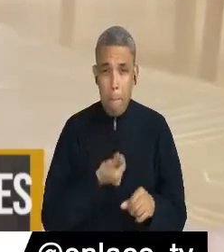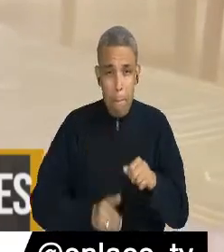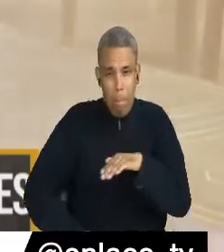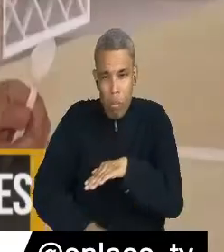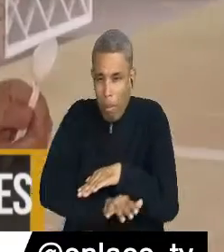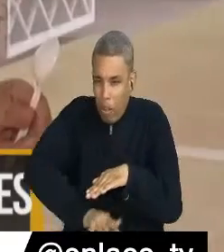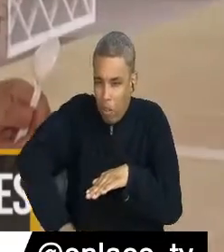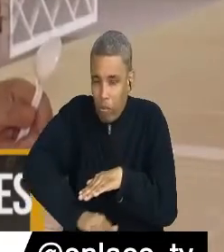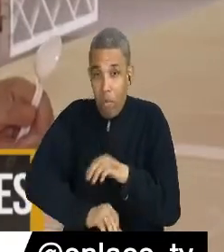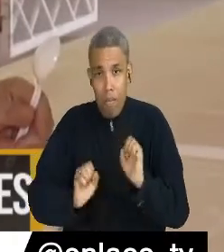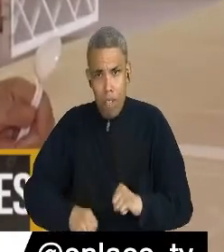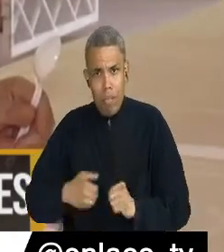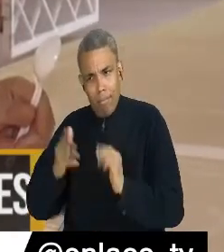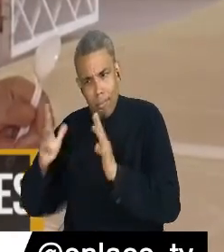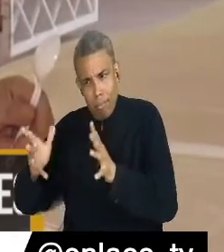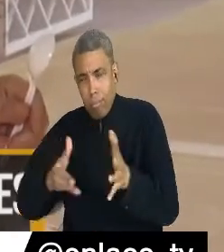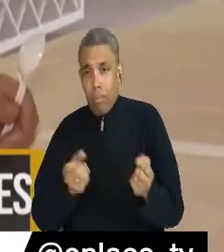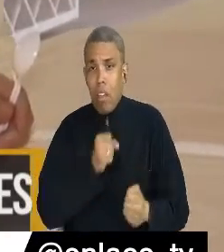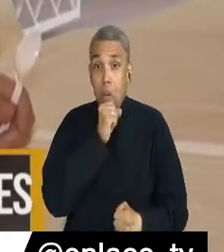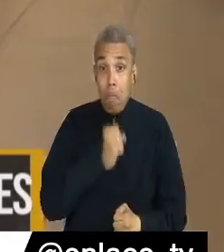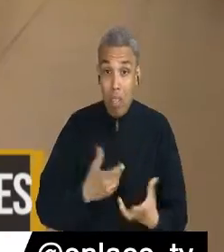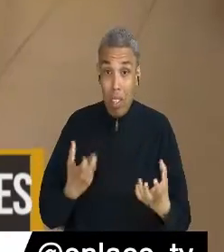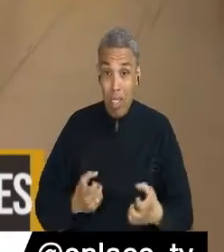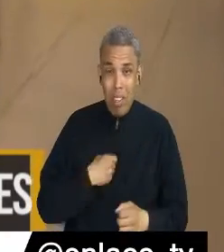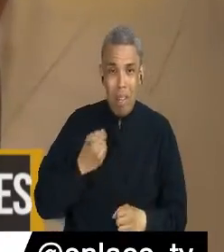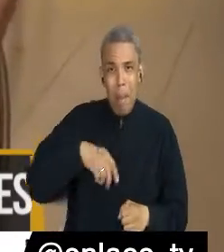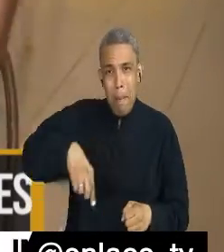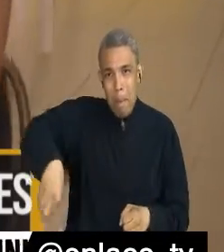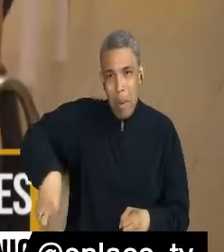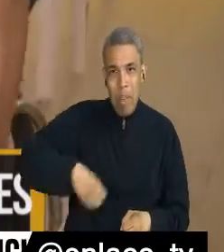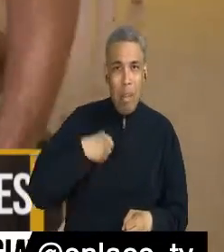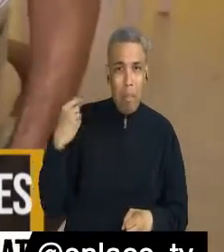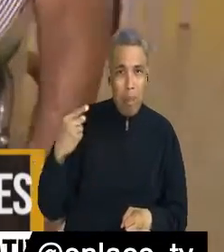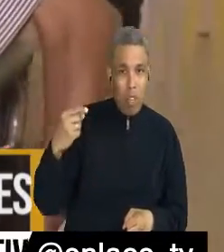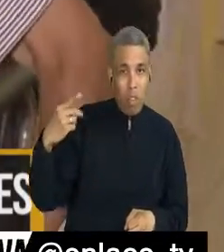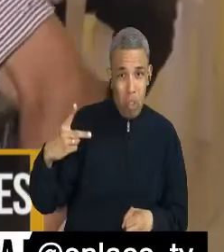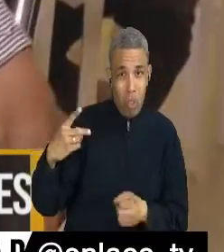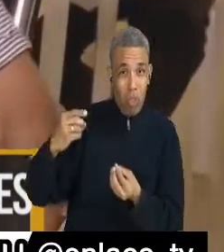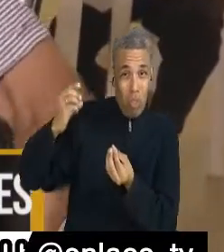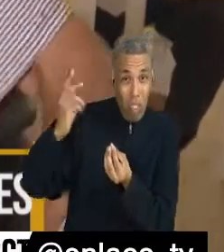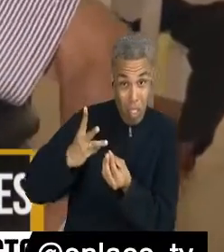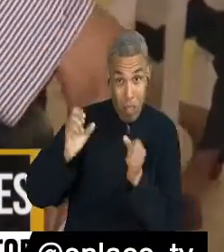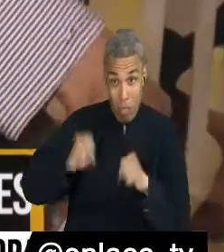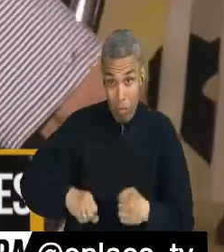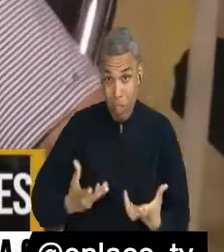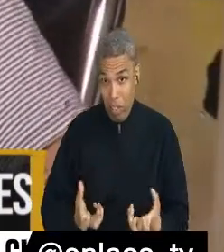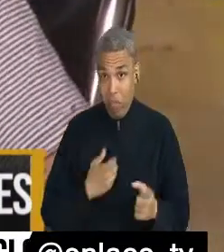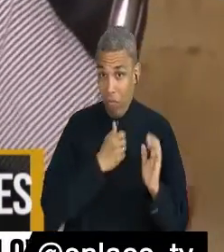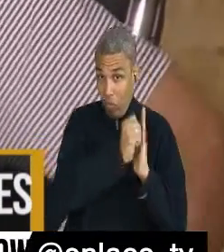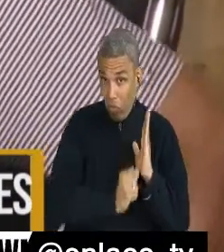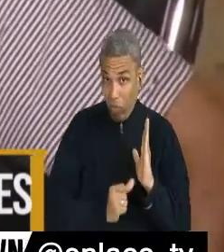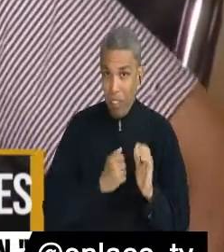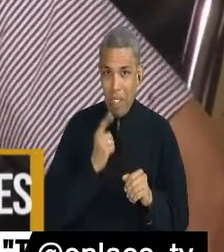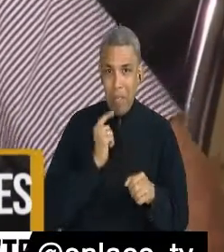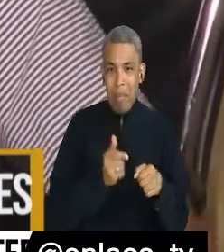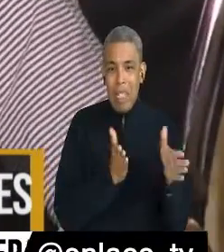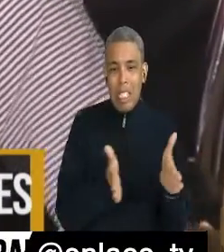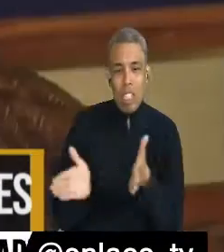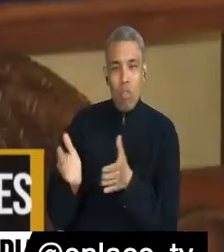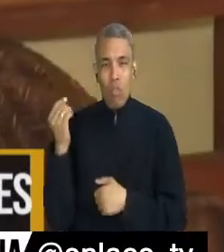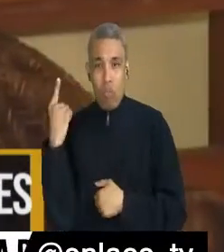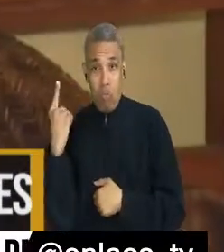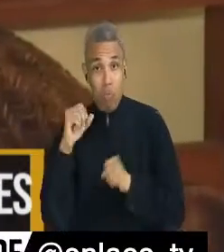sin cupos para adultos mayores que quieran cursar los grados 1º 2º y 3º de primaria que son los que contempla el ciclo 1 los interesados